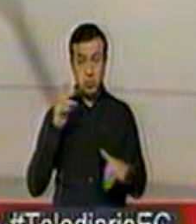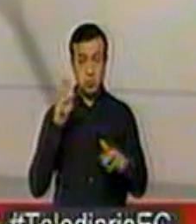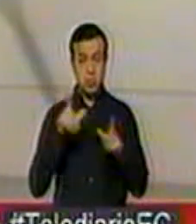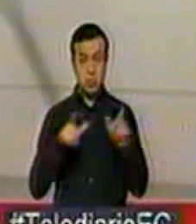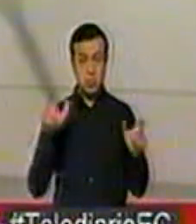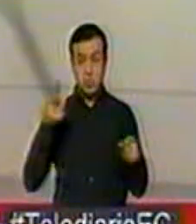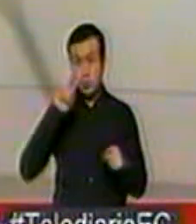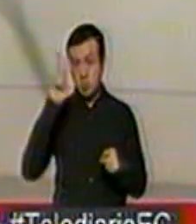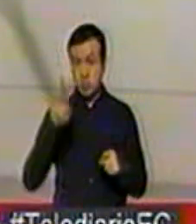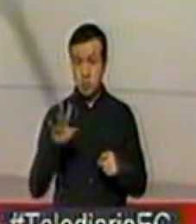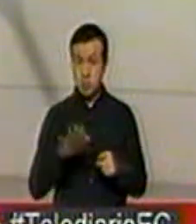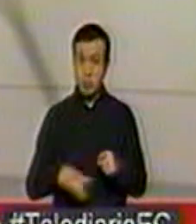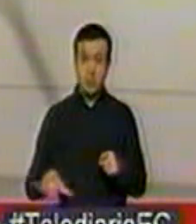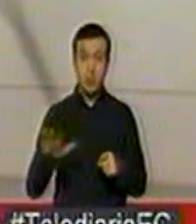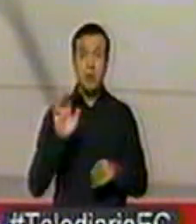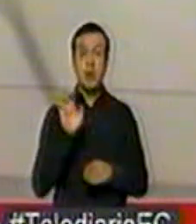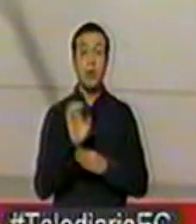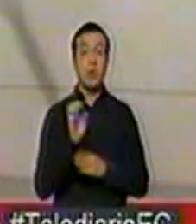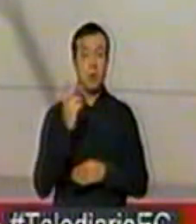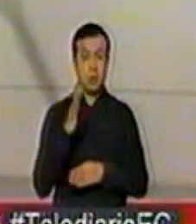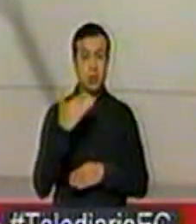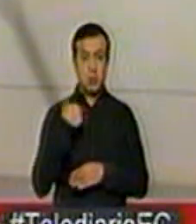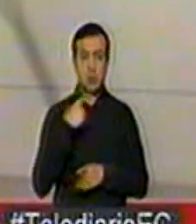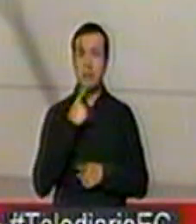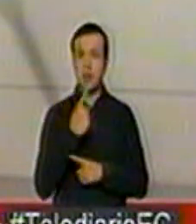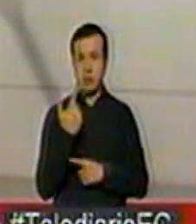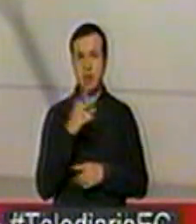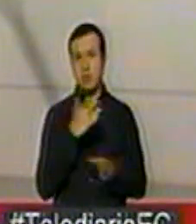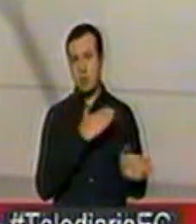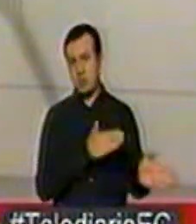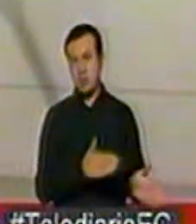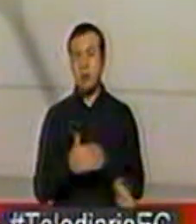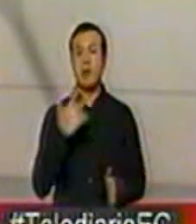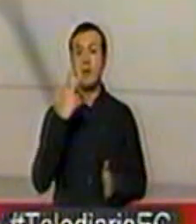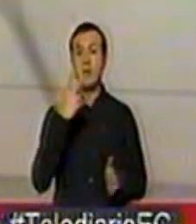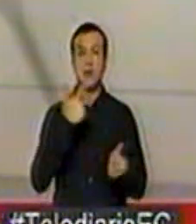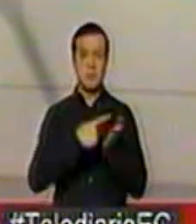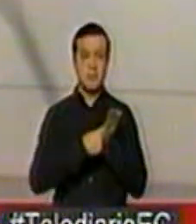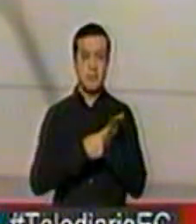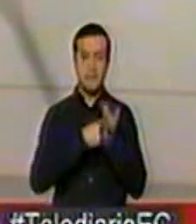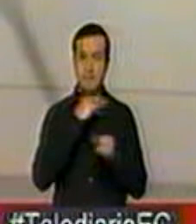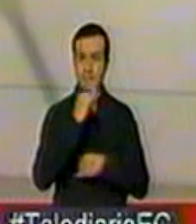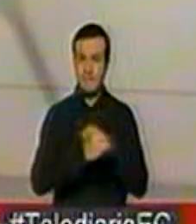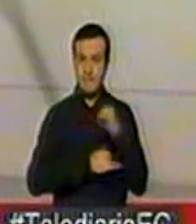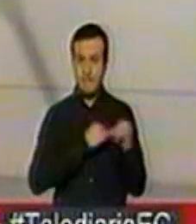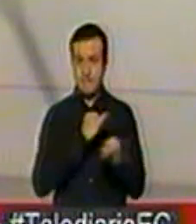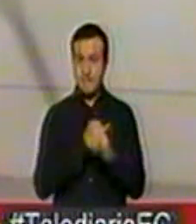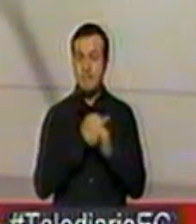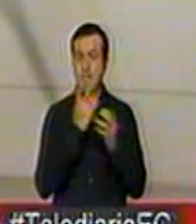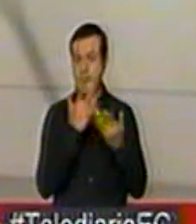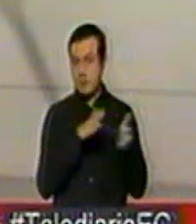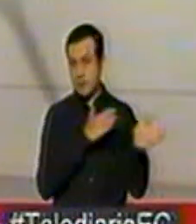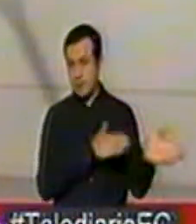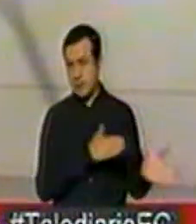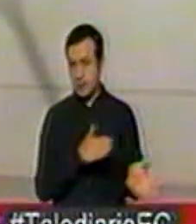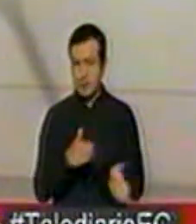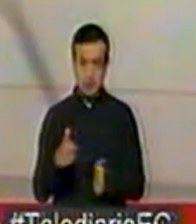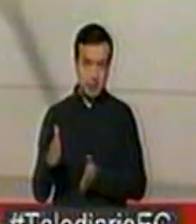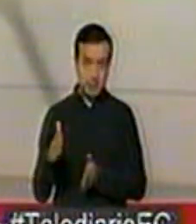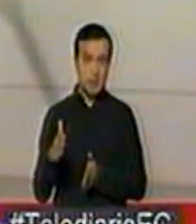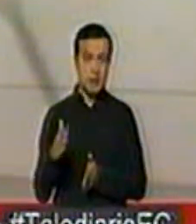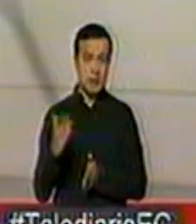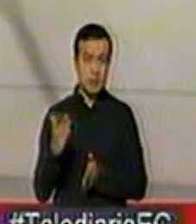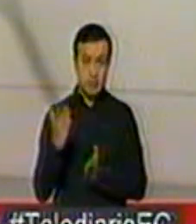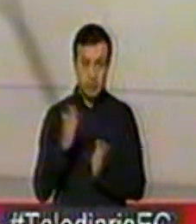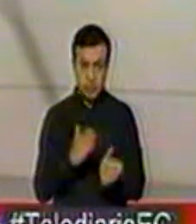venezolanos a sus países. El Ecuador ya ha organizado 3 reuniones internacionales en este marco que ya se